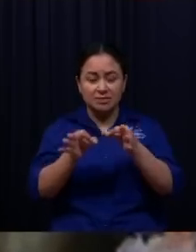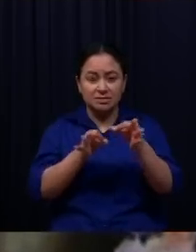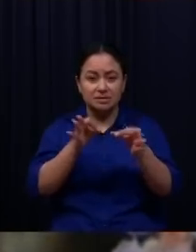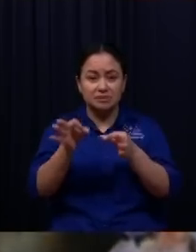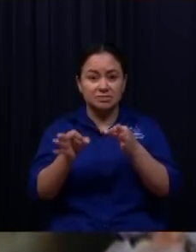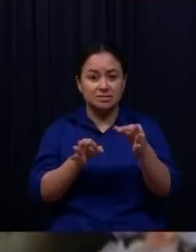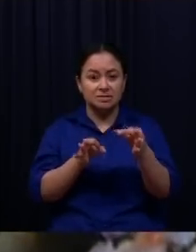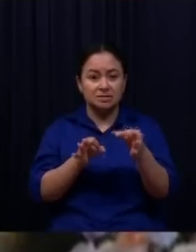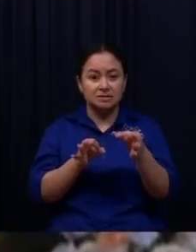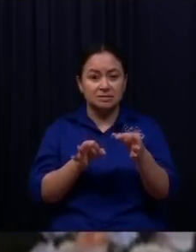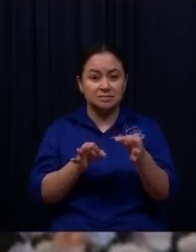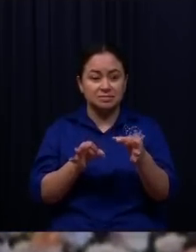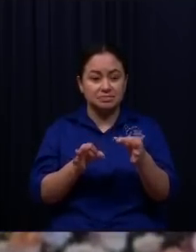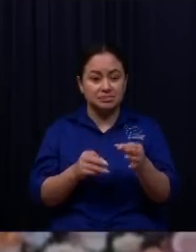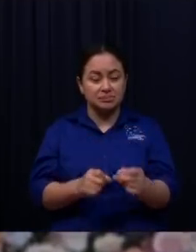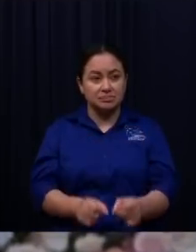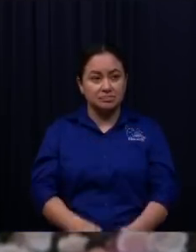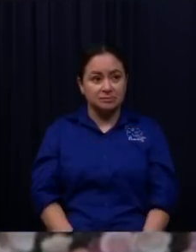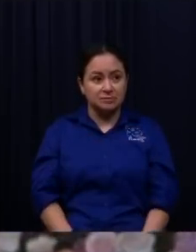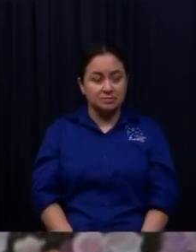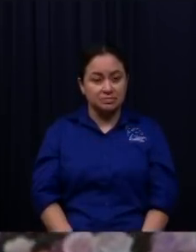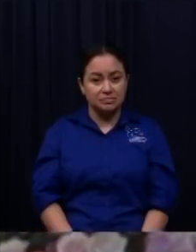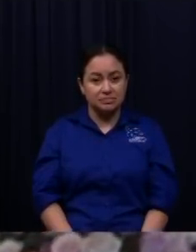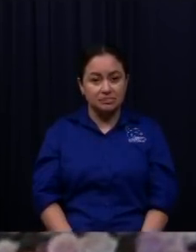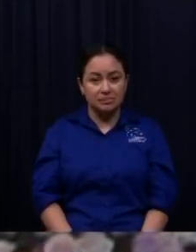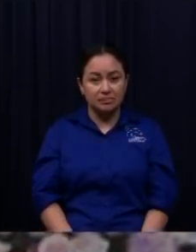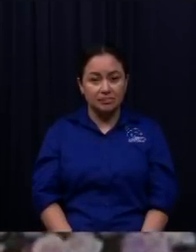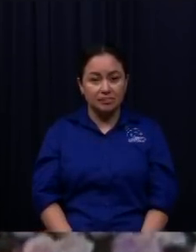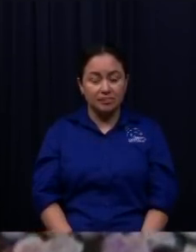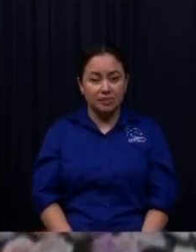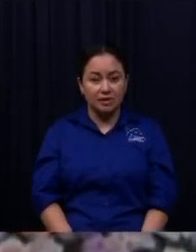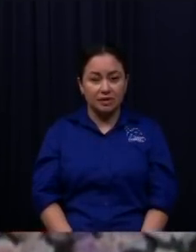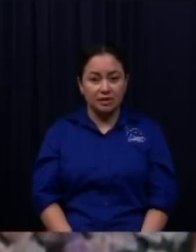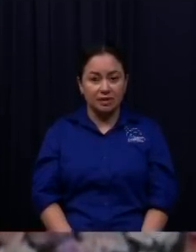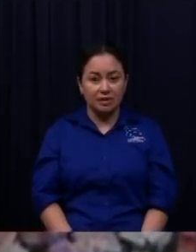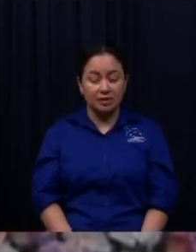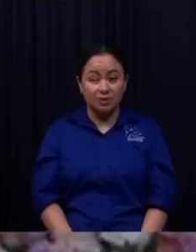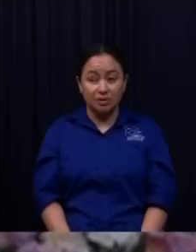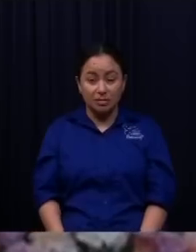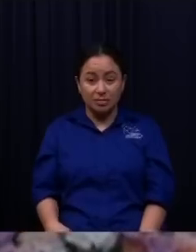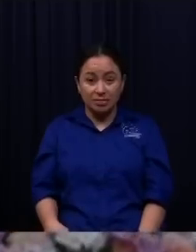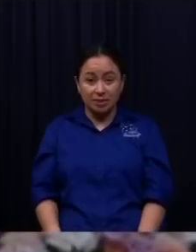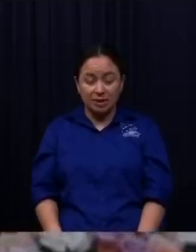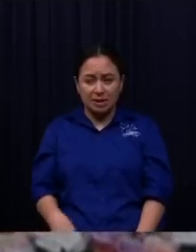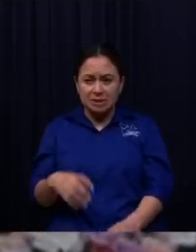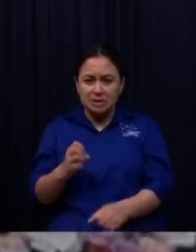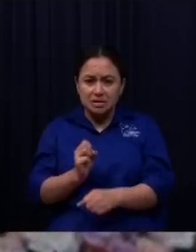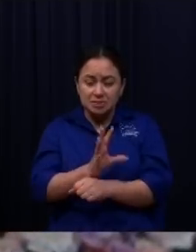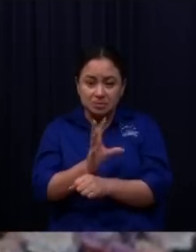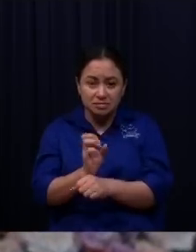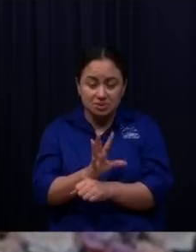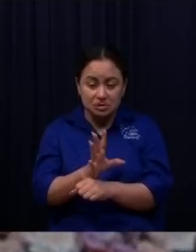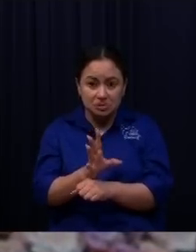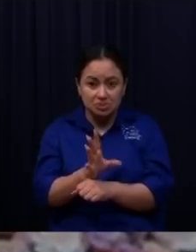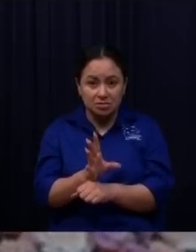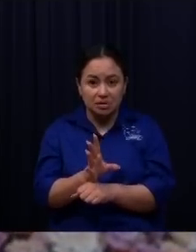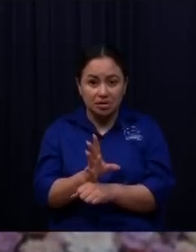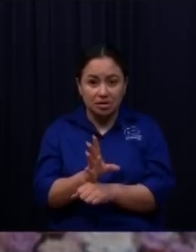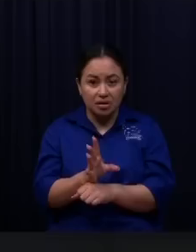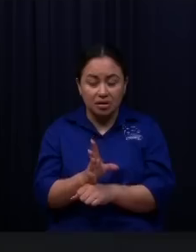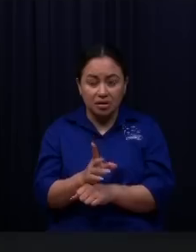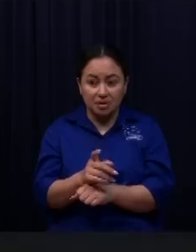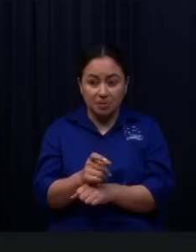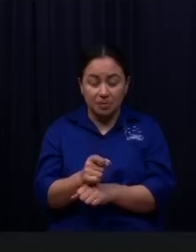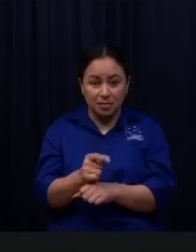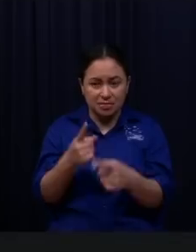vamos, que no una opinión puede variar de una cultura a otra. Entonces él contaba que había